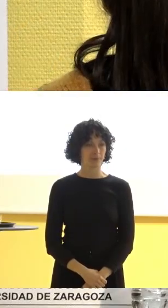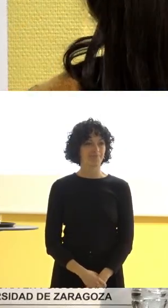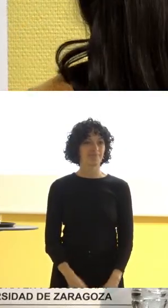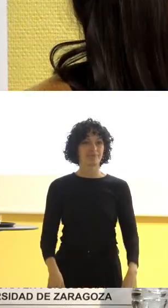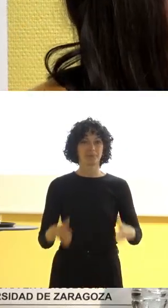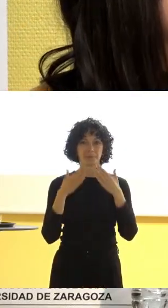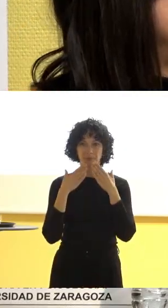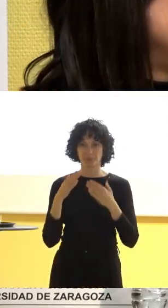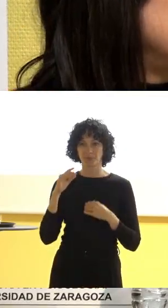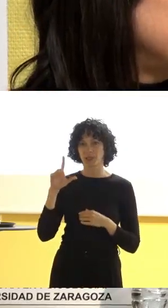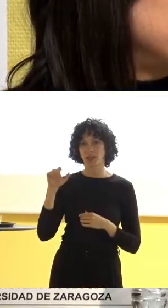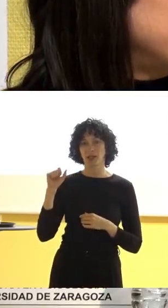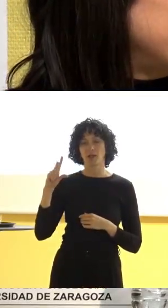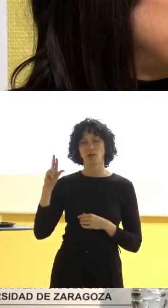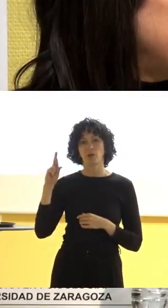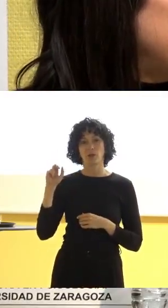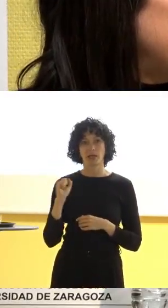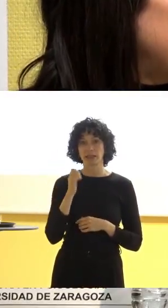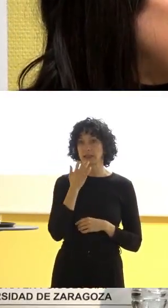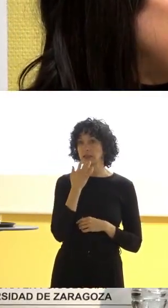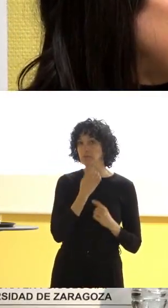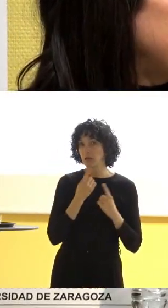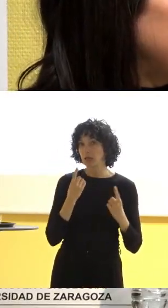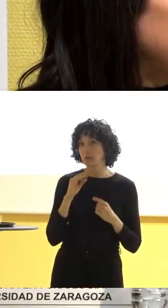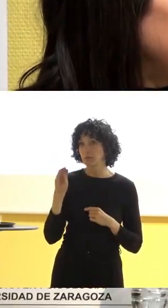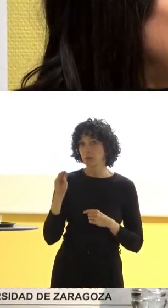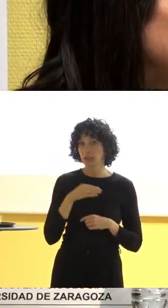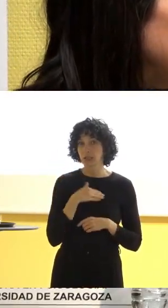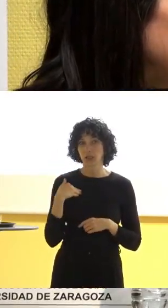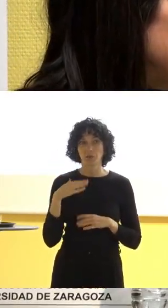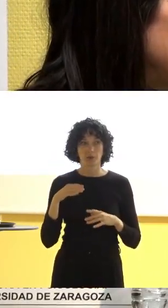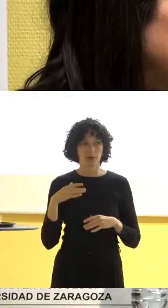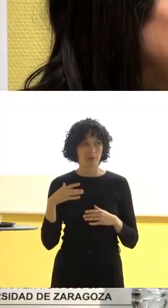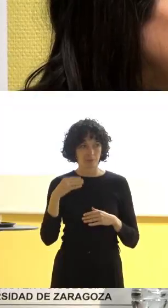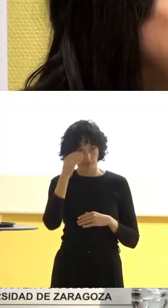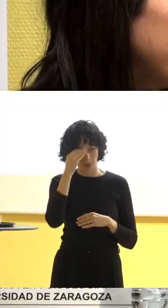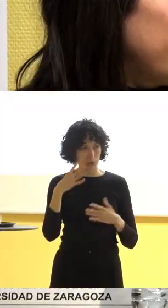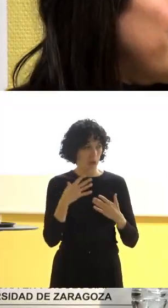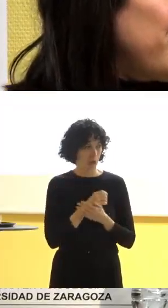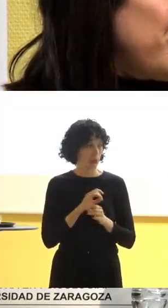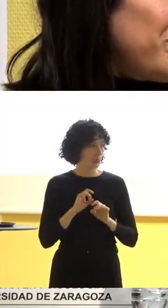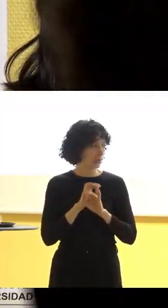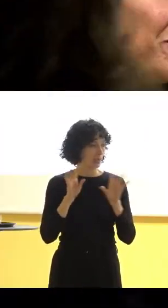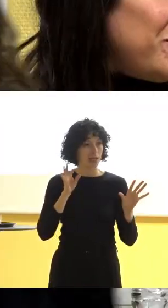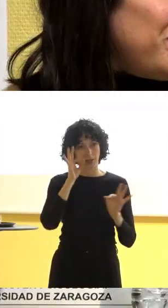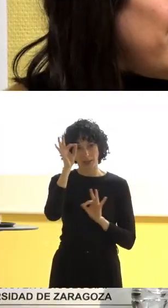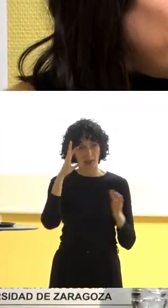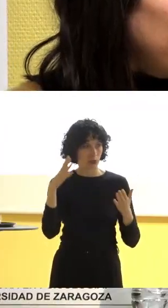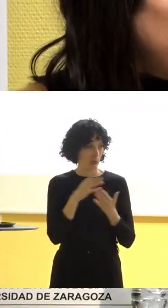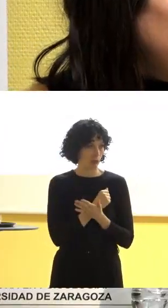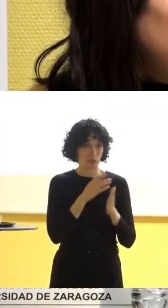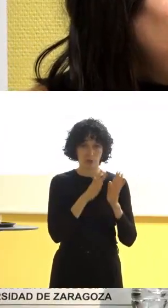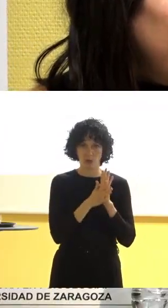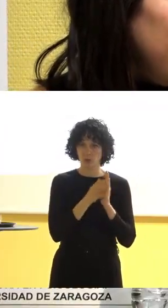Muchísimas gracias, Laura. Y si alguien quiere hacer alguna pregunta, aunque ha quedado súper claro y súper bien detallado todo, pero ¿alguna